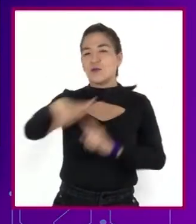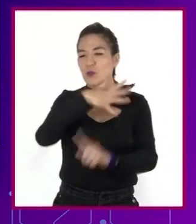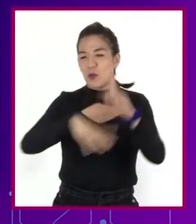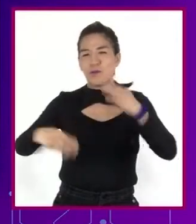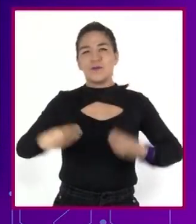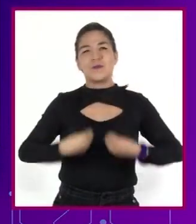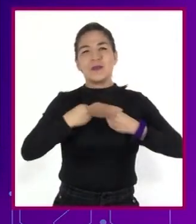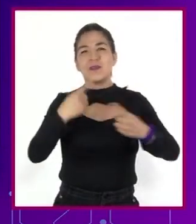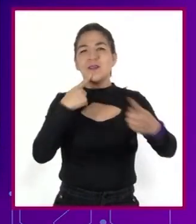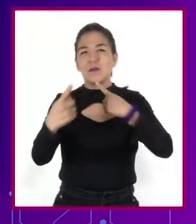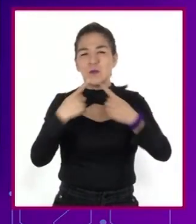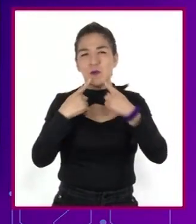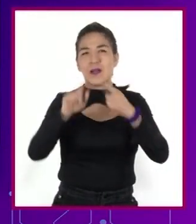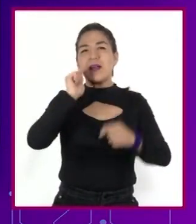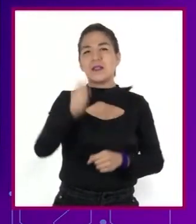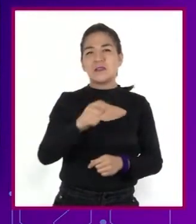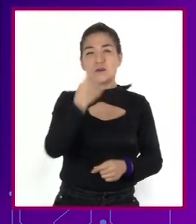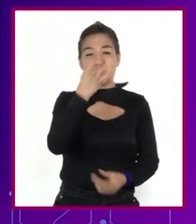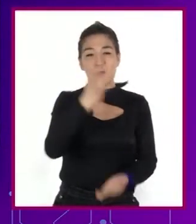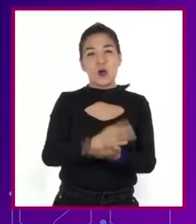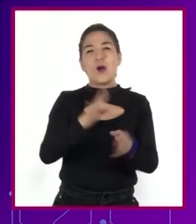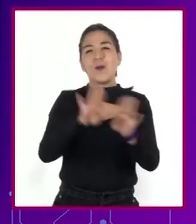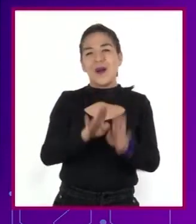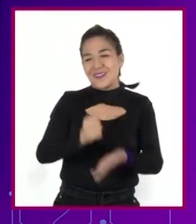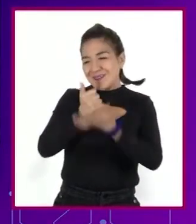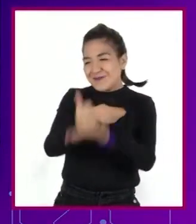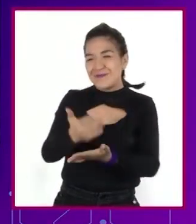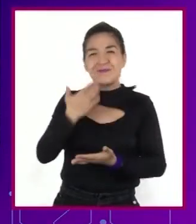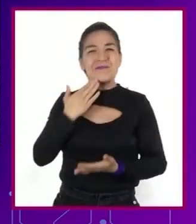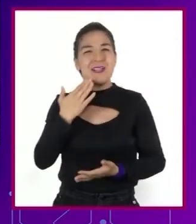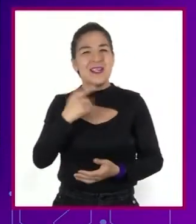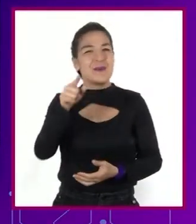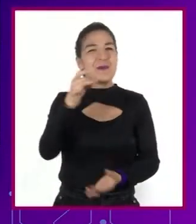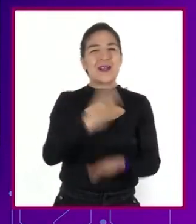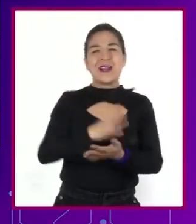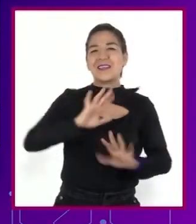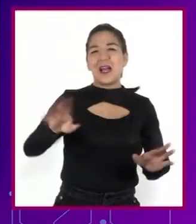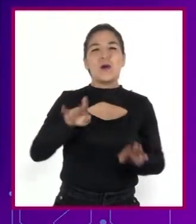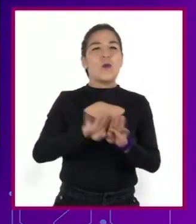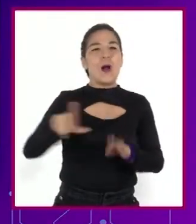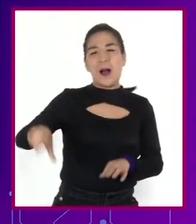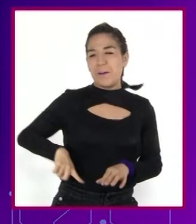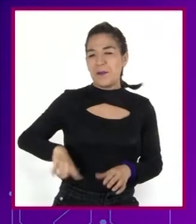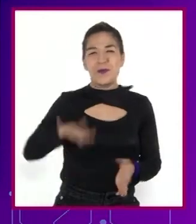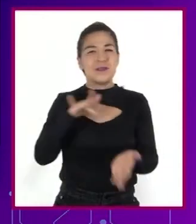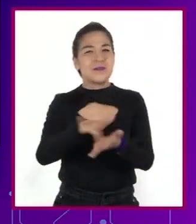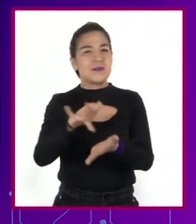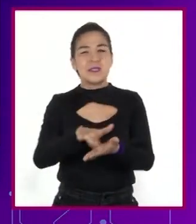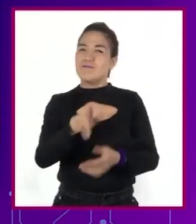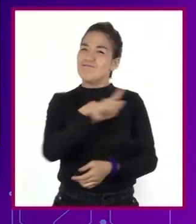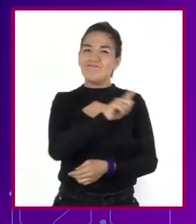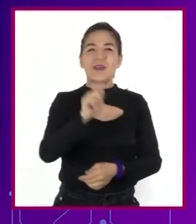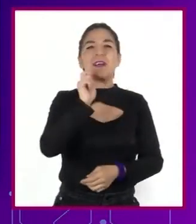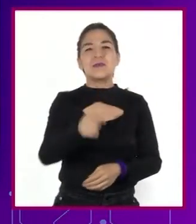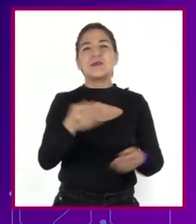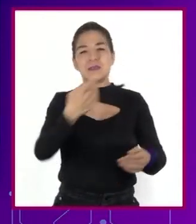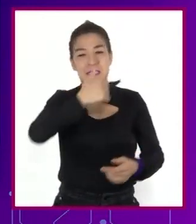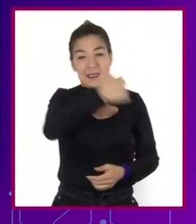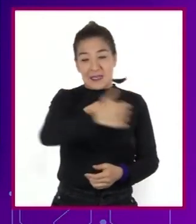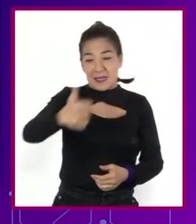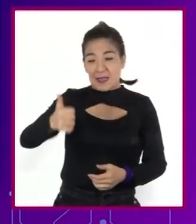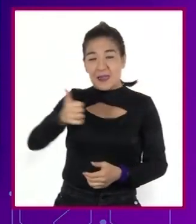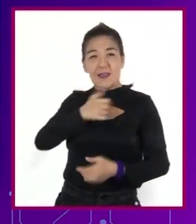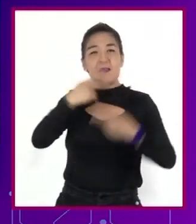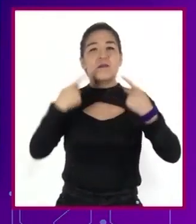paz no depende únicamente de la buena intención y las líneas de acción gubernamentales, sino también de que cada persona